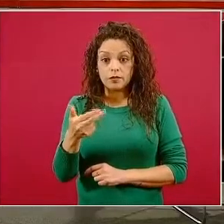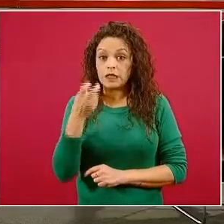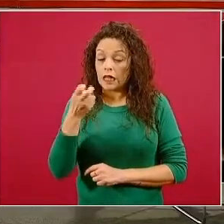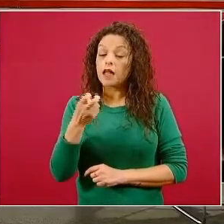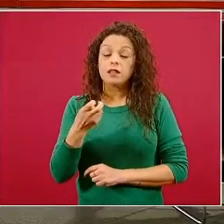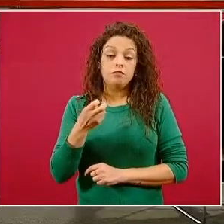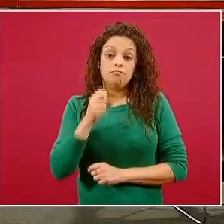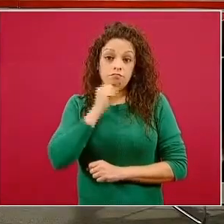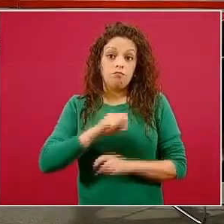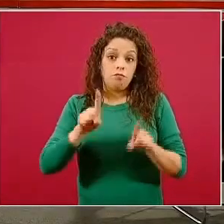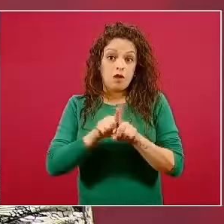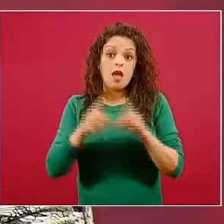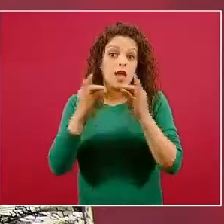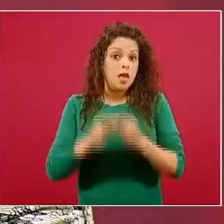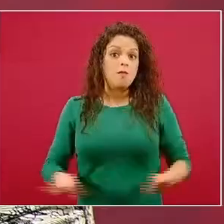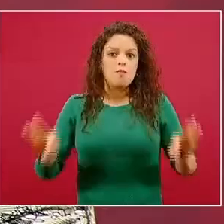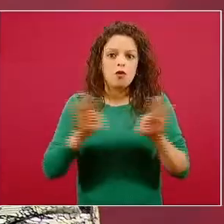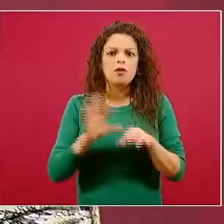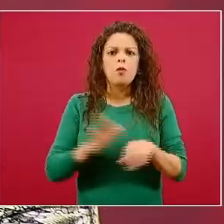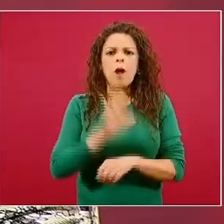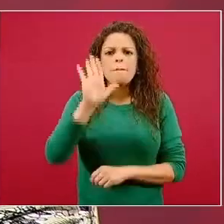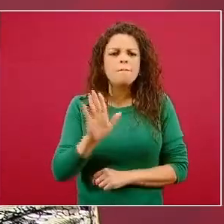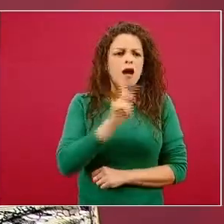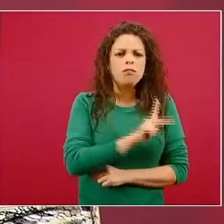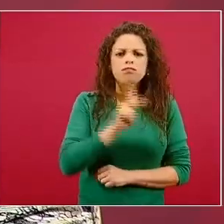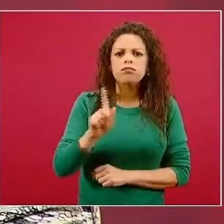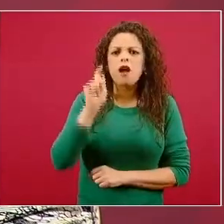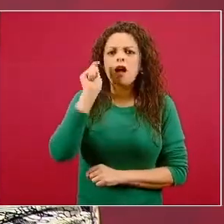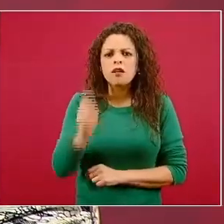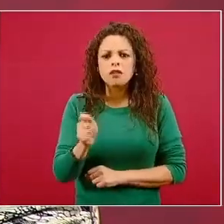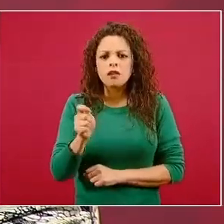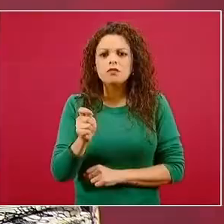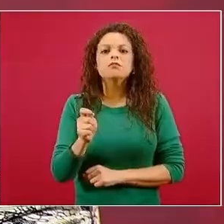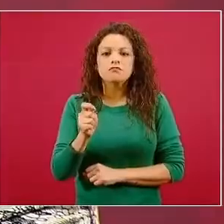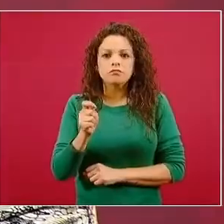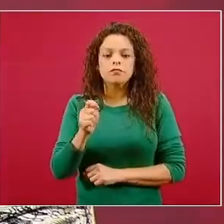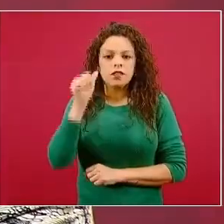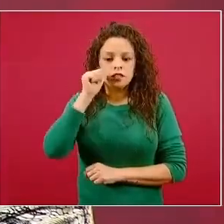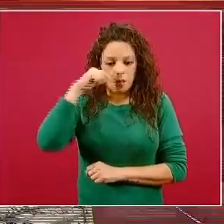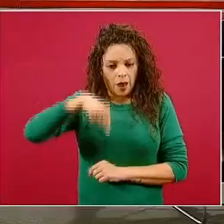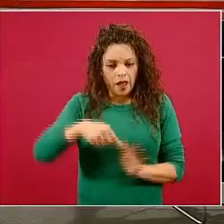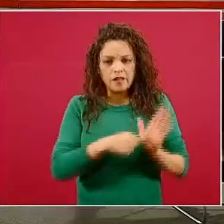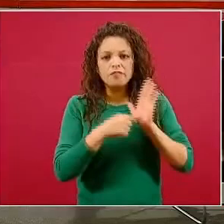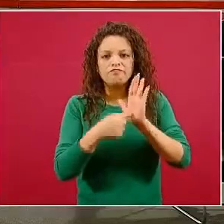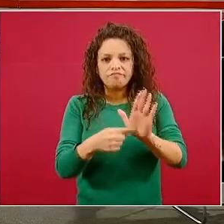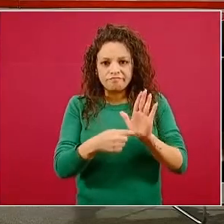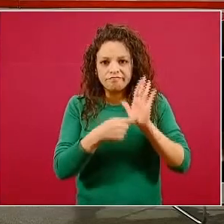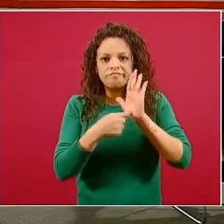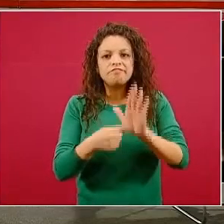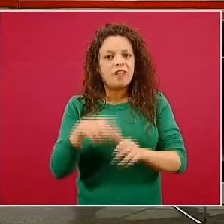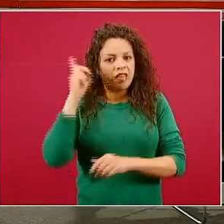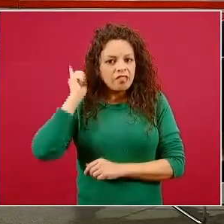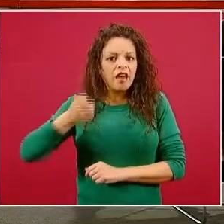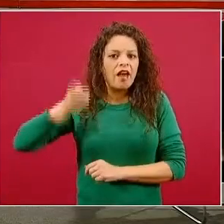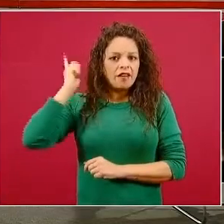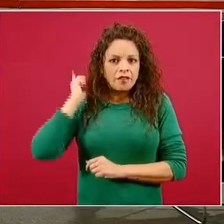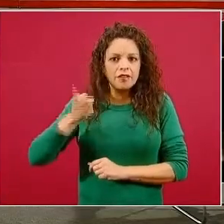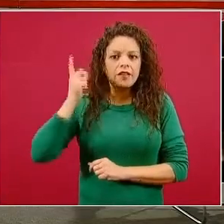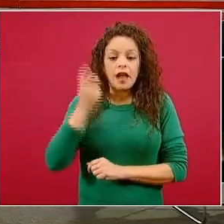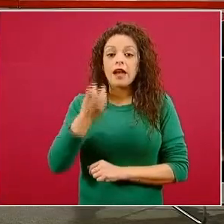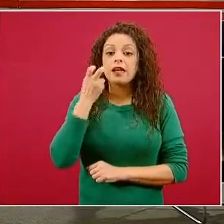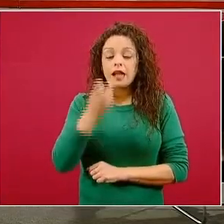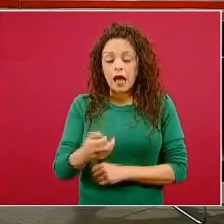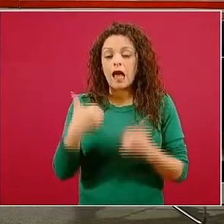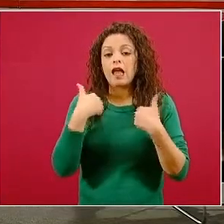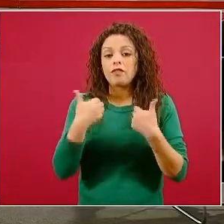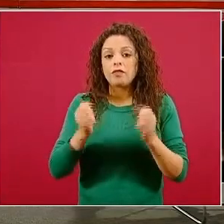también, tendencia muy similar a lo que se presenta noche con noche. Y aquí es lo que subraya también la importancia de